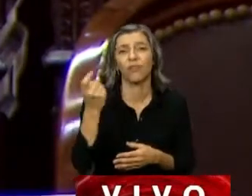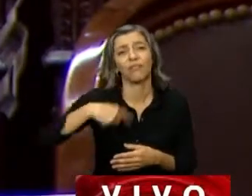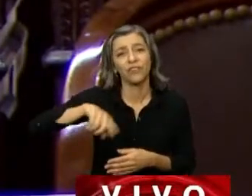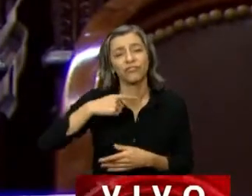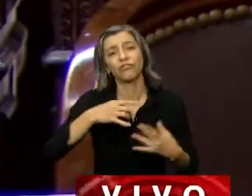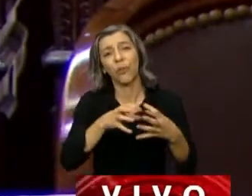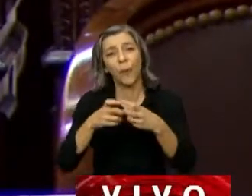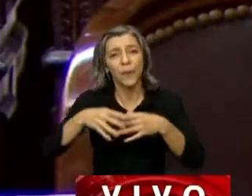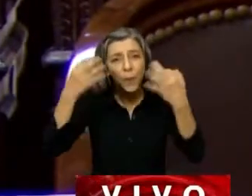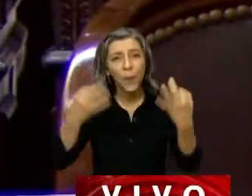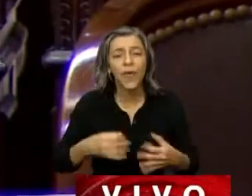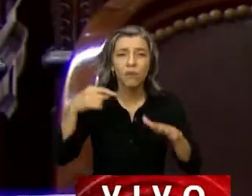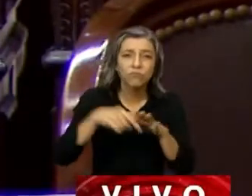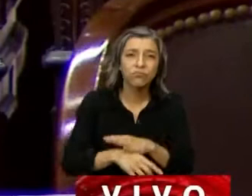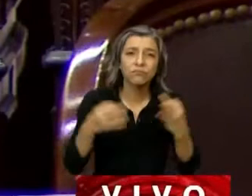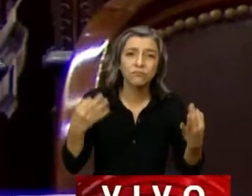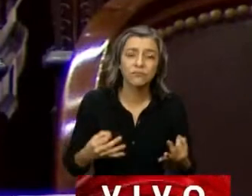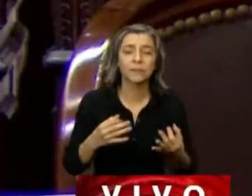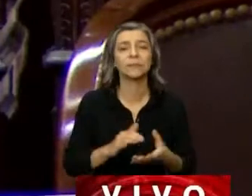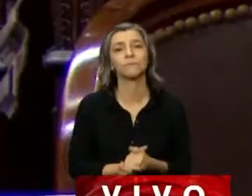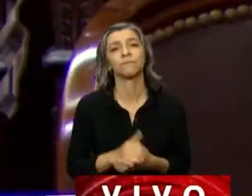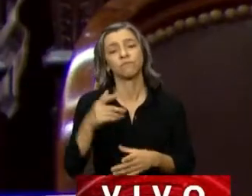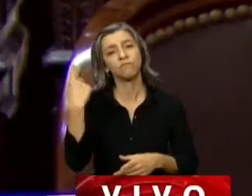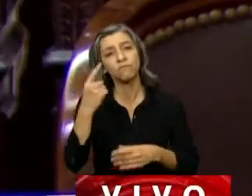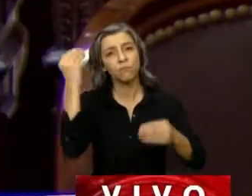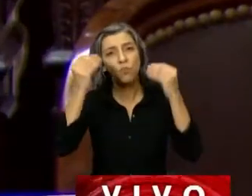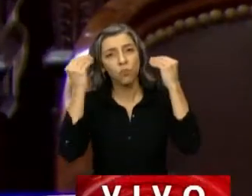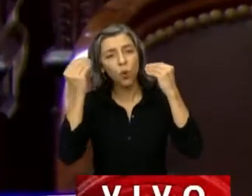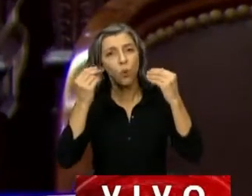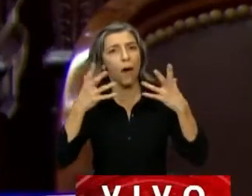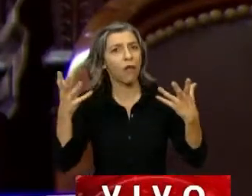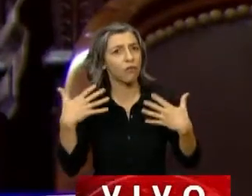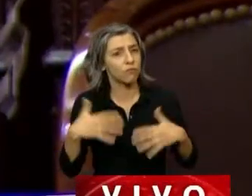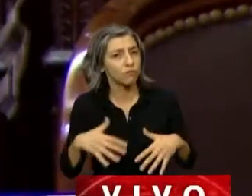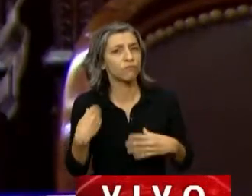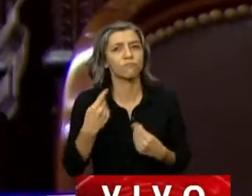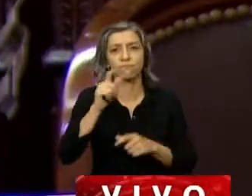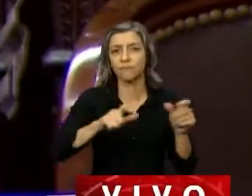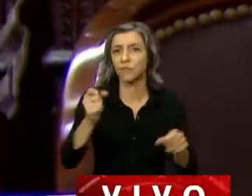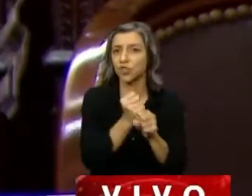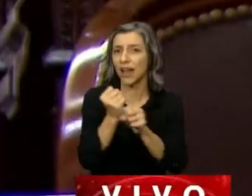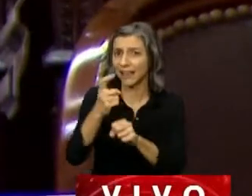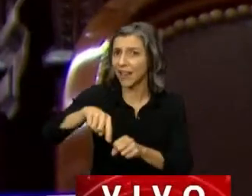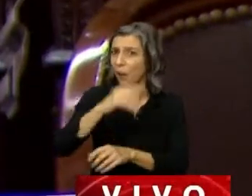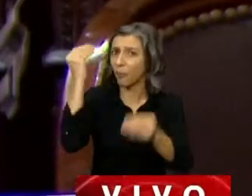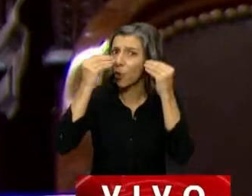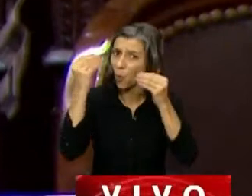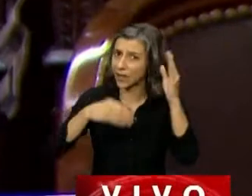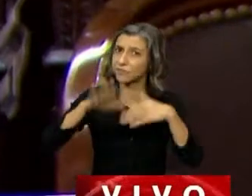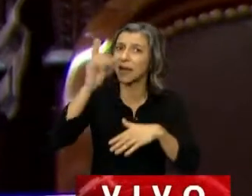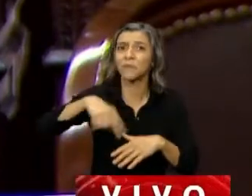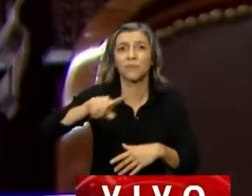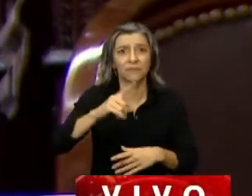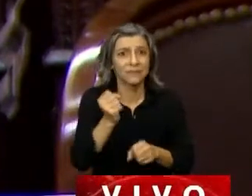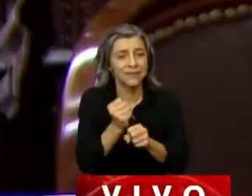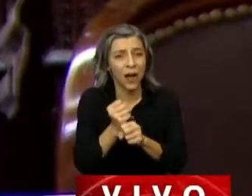las letras y con todo lo que eso implica. Hay una preocupación enorme por parte de todos los trabajadores y trabajadoras de la cultura, que